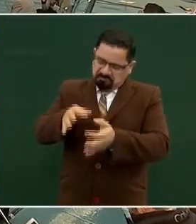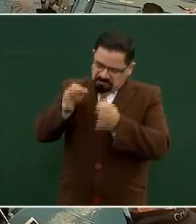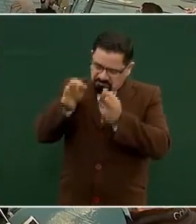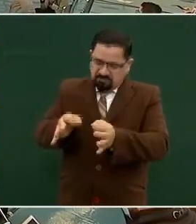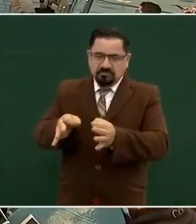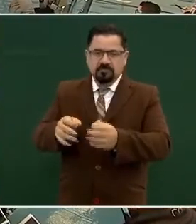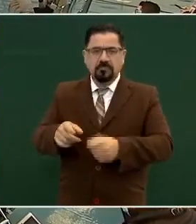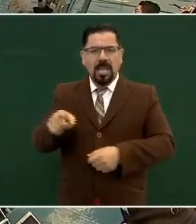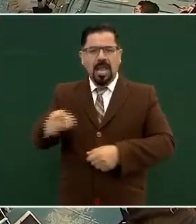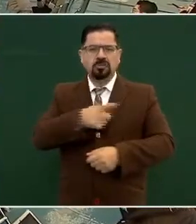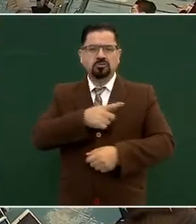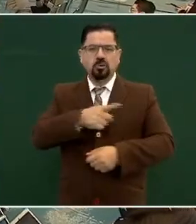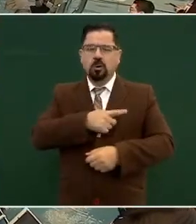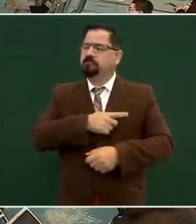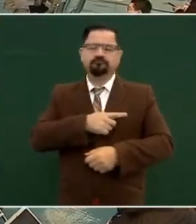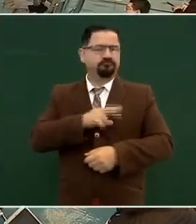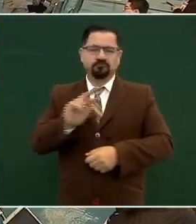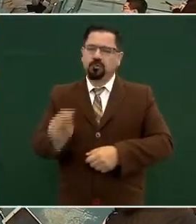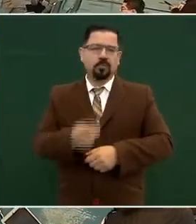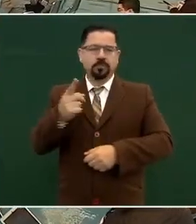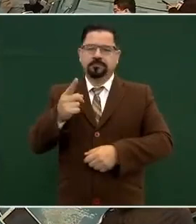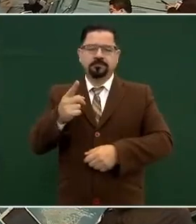No está solo